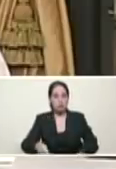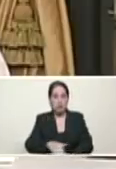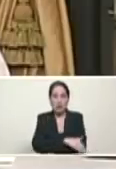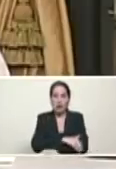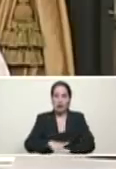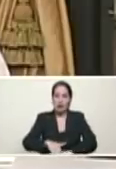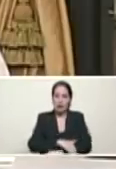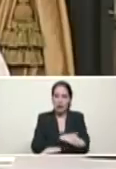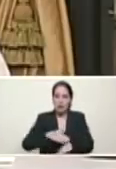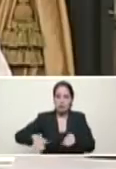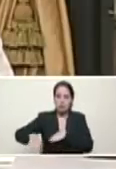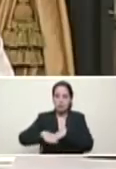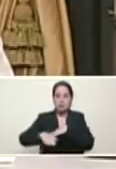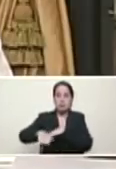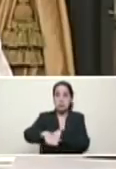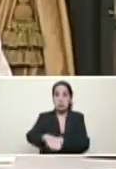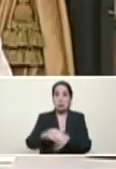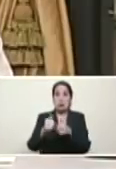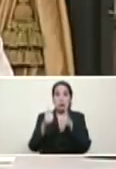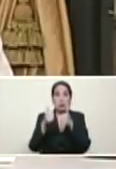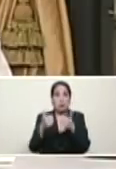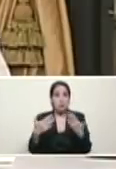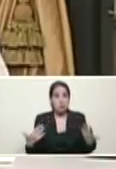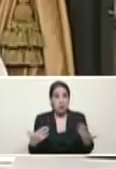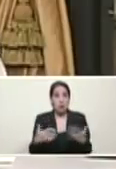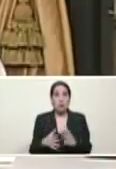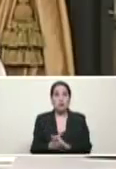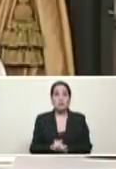La transactividad, se dice,